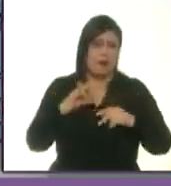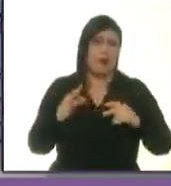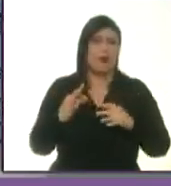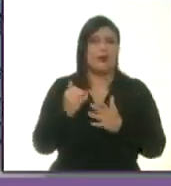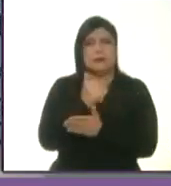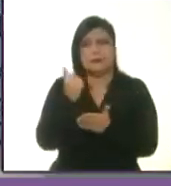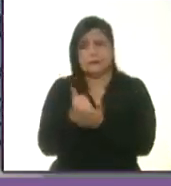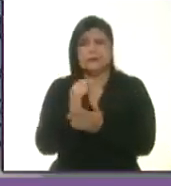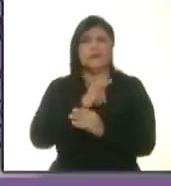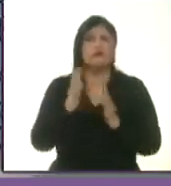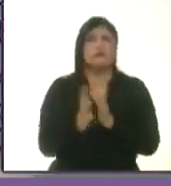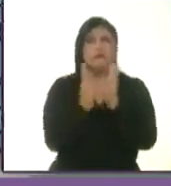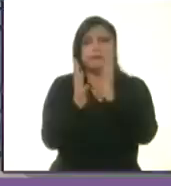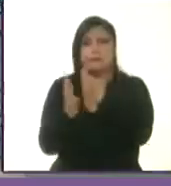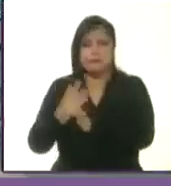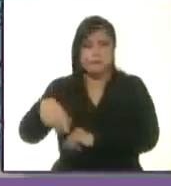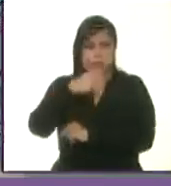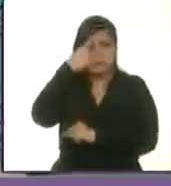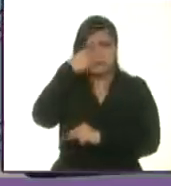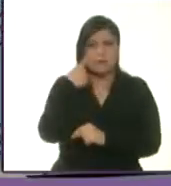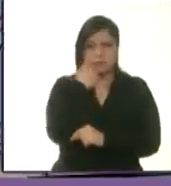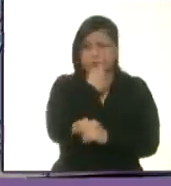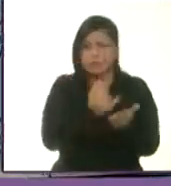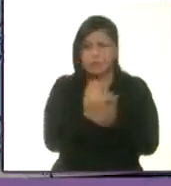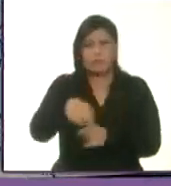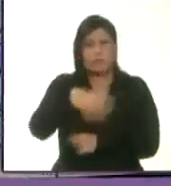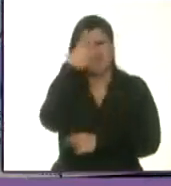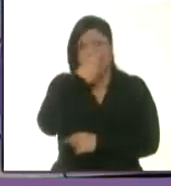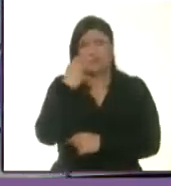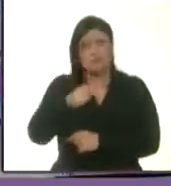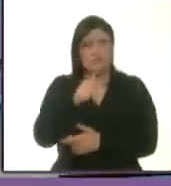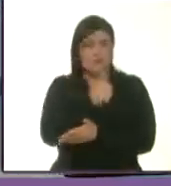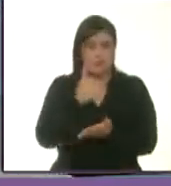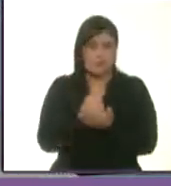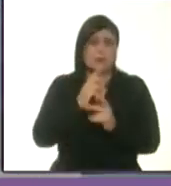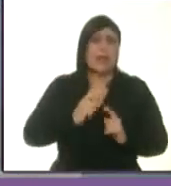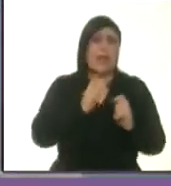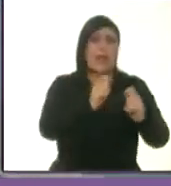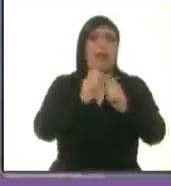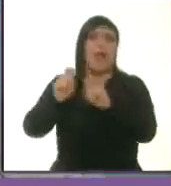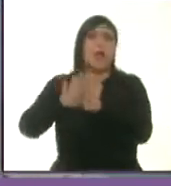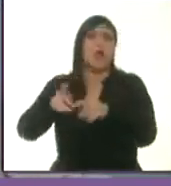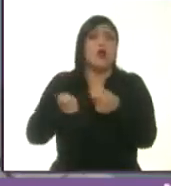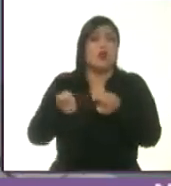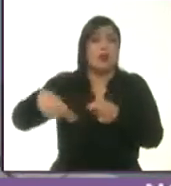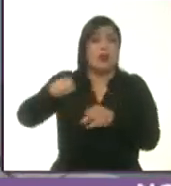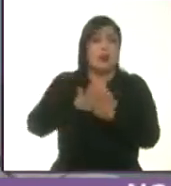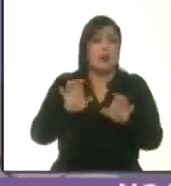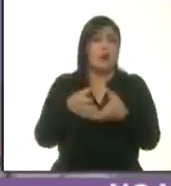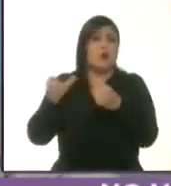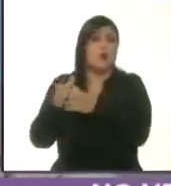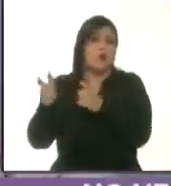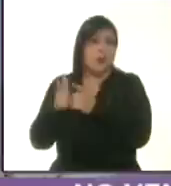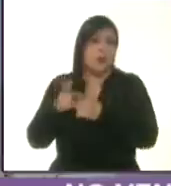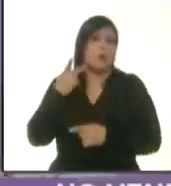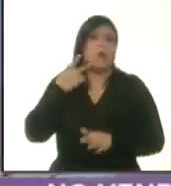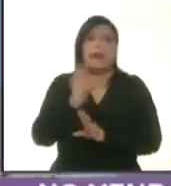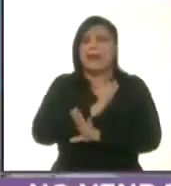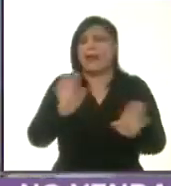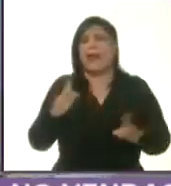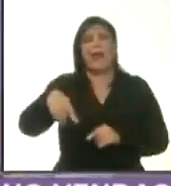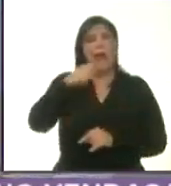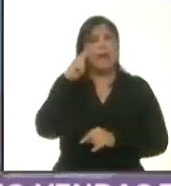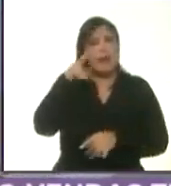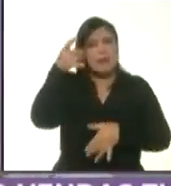la toma de decisiones de esta hermosa ciudad ya no dejemos el control a los partidos políticos ya nos demostraron